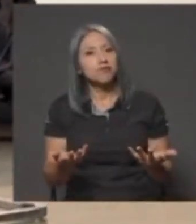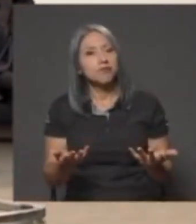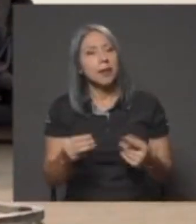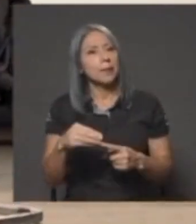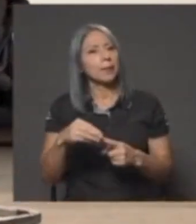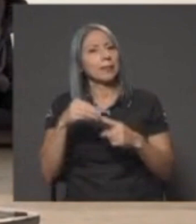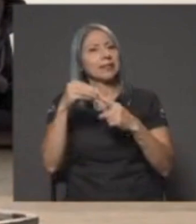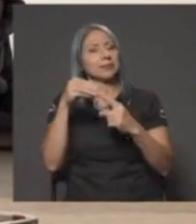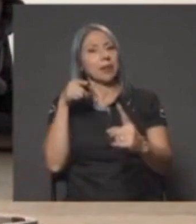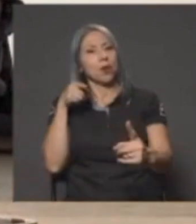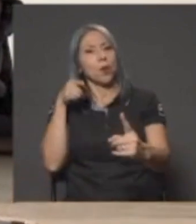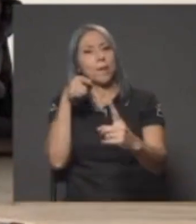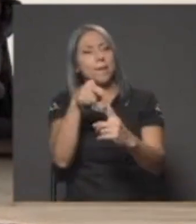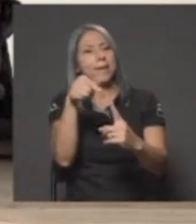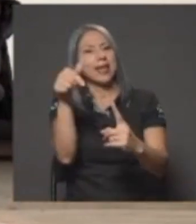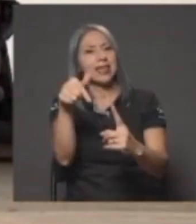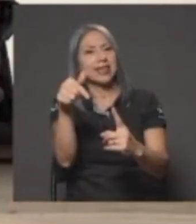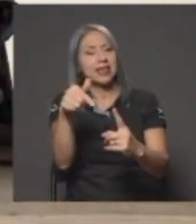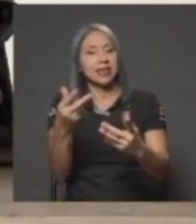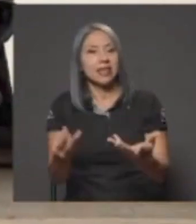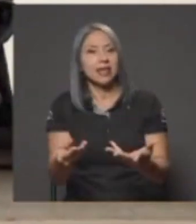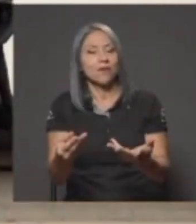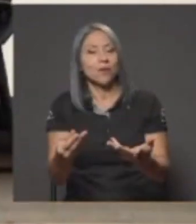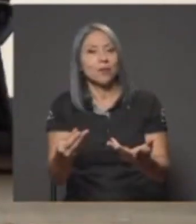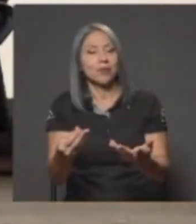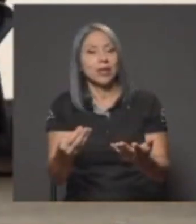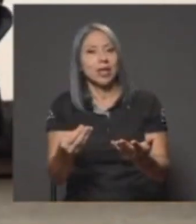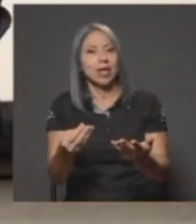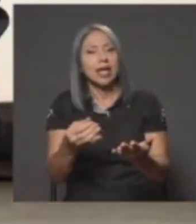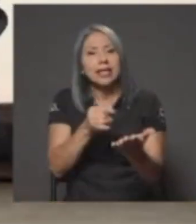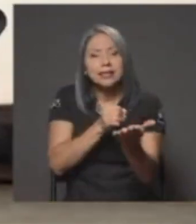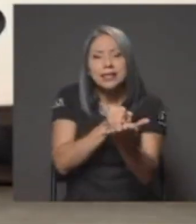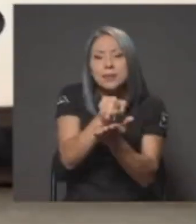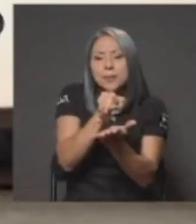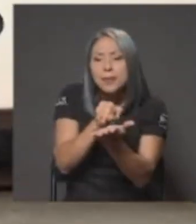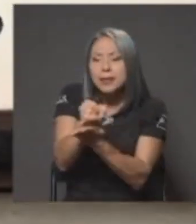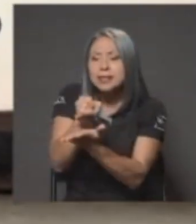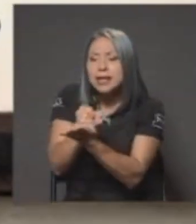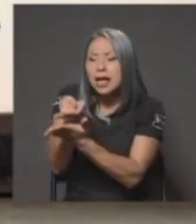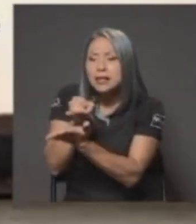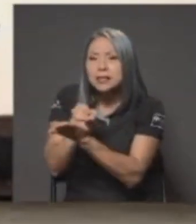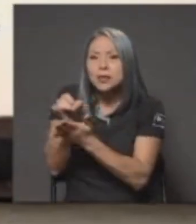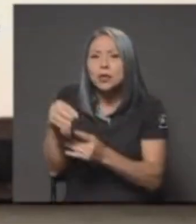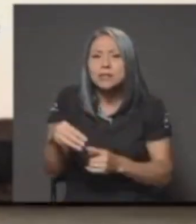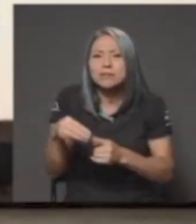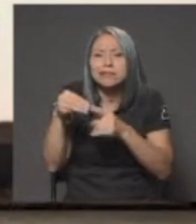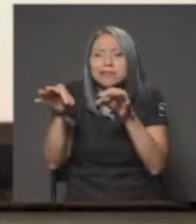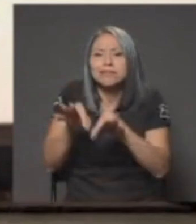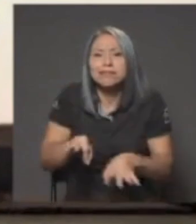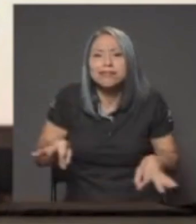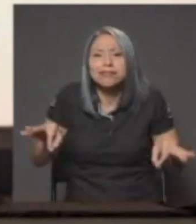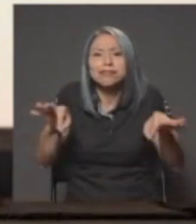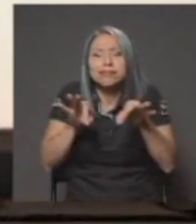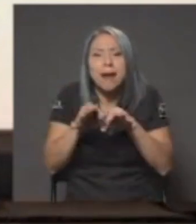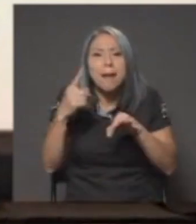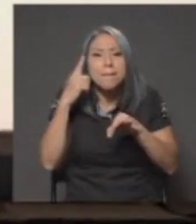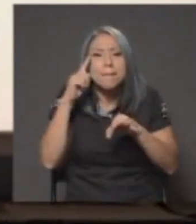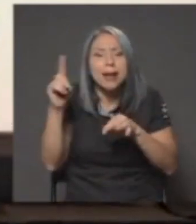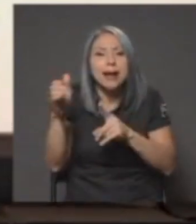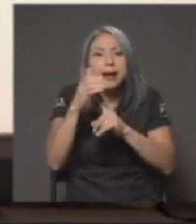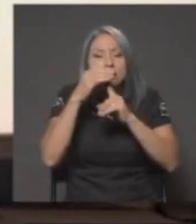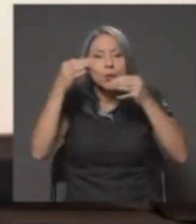objetivo fundamental es hacer investigaciones de relevancia para la toma de decisiones,